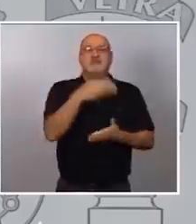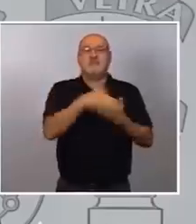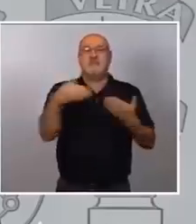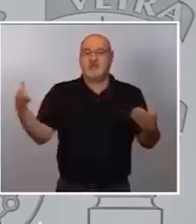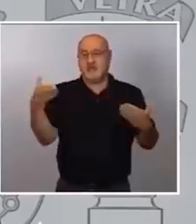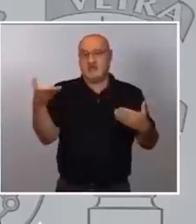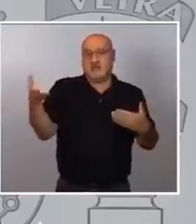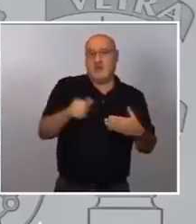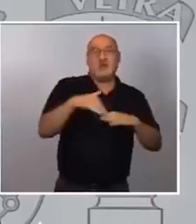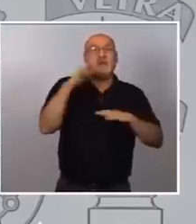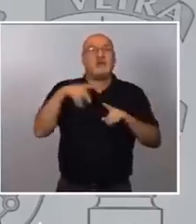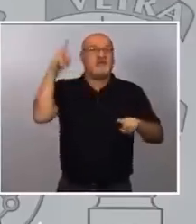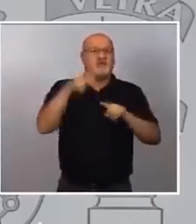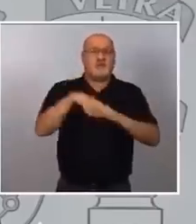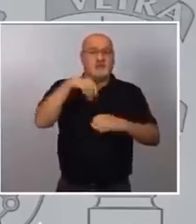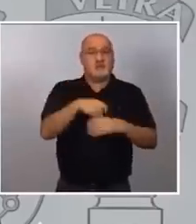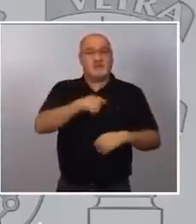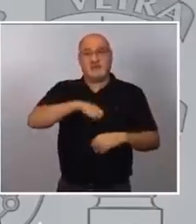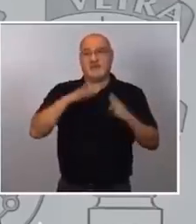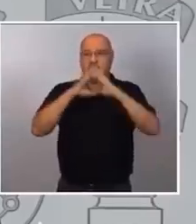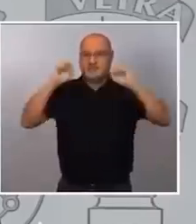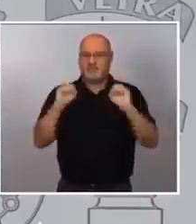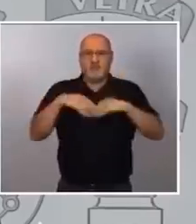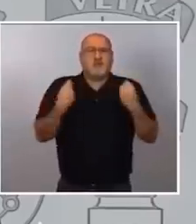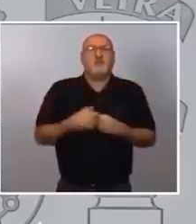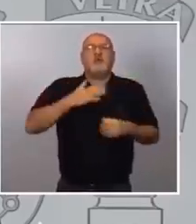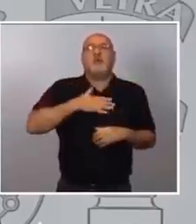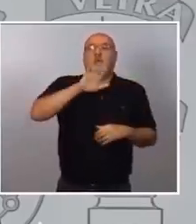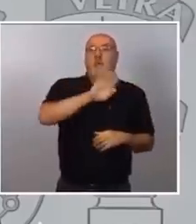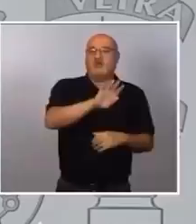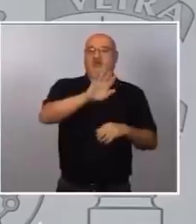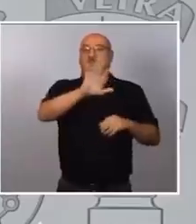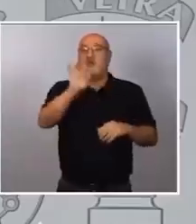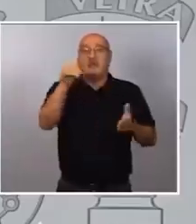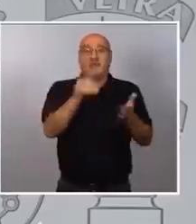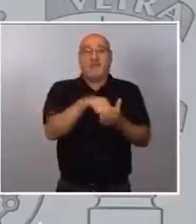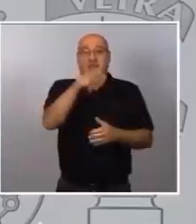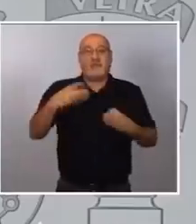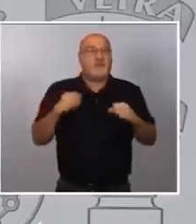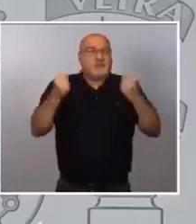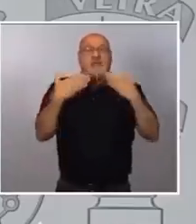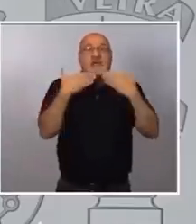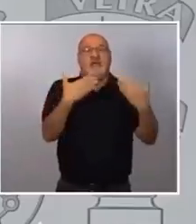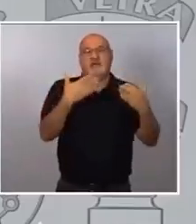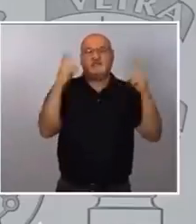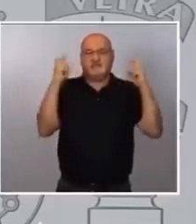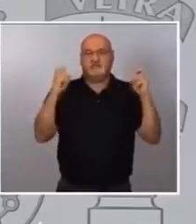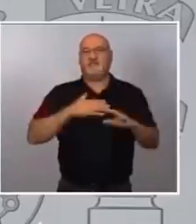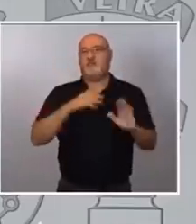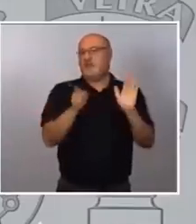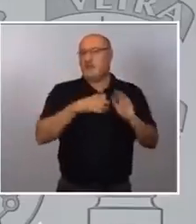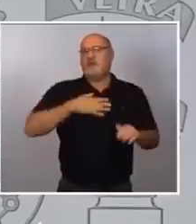En España el confinamiento salvó 450.000 vidas. La Ley Orgánica 4 barra 1981